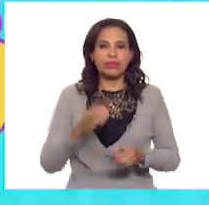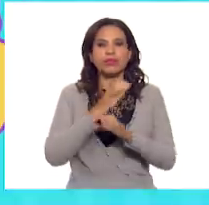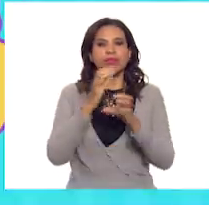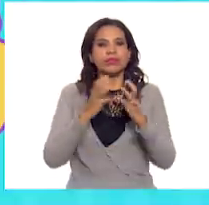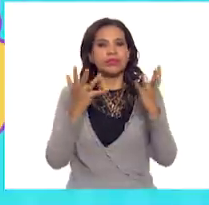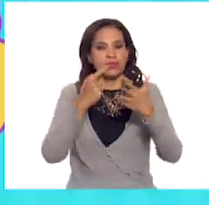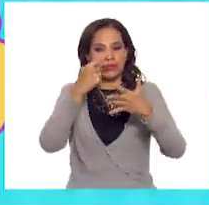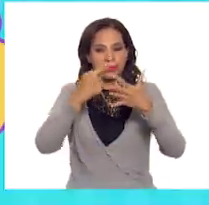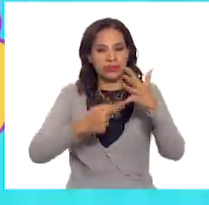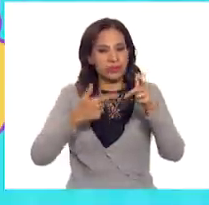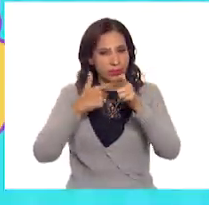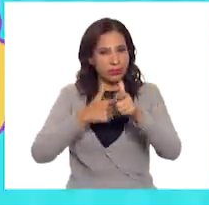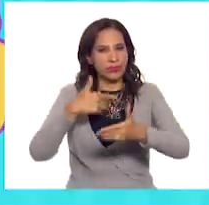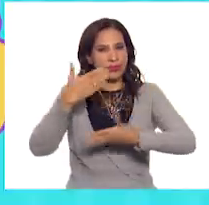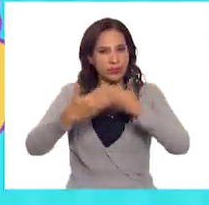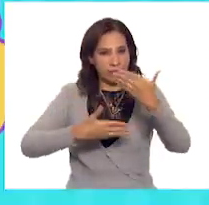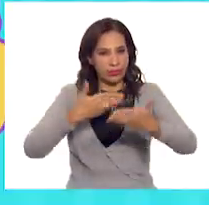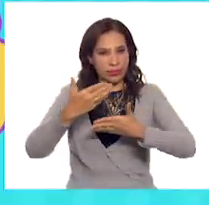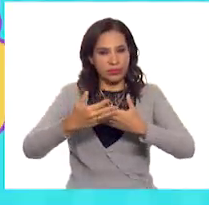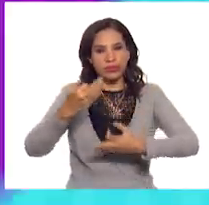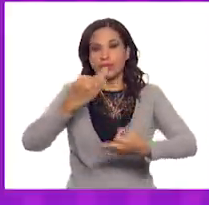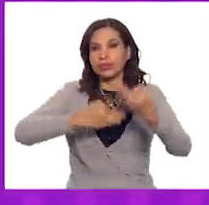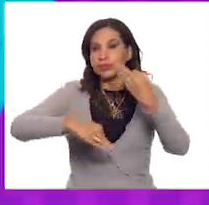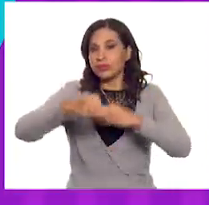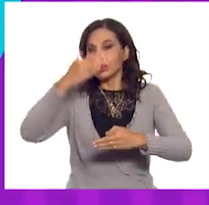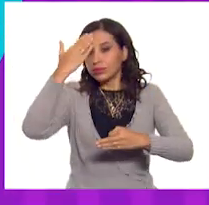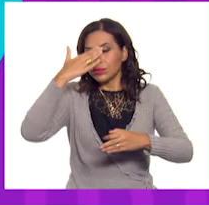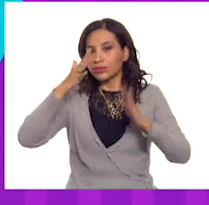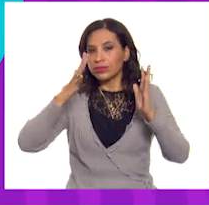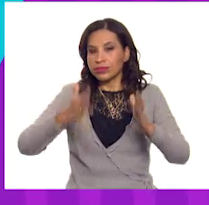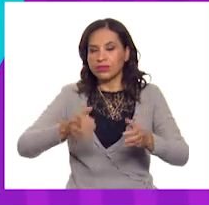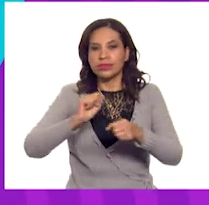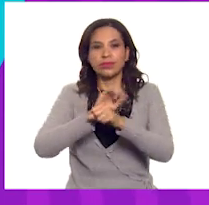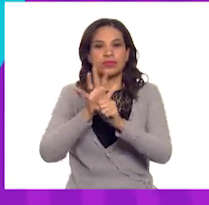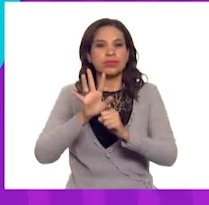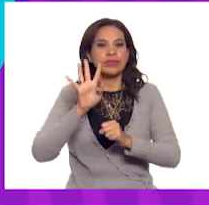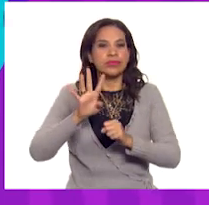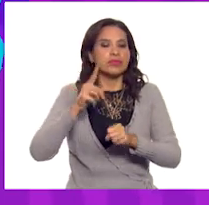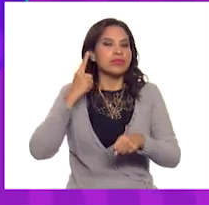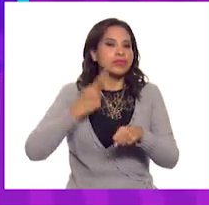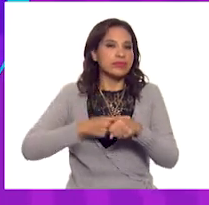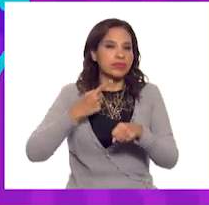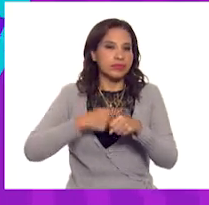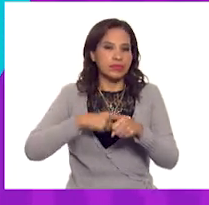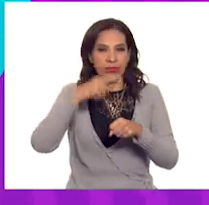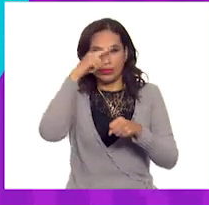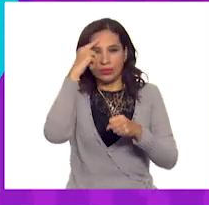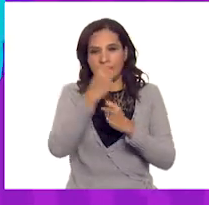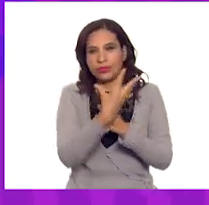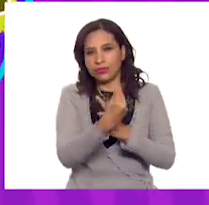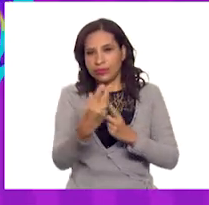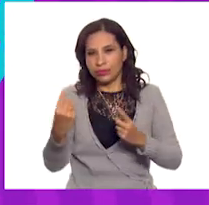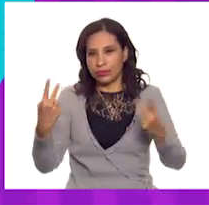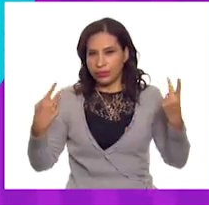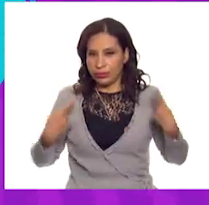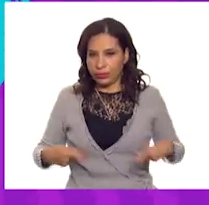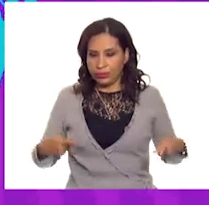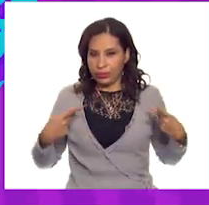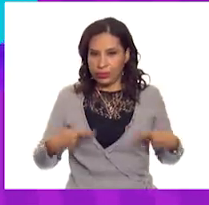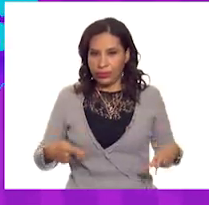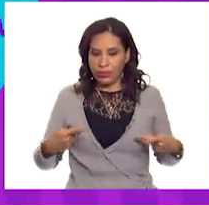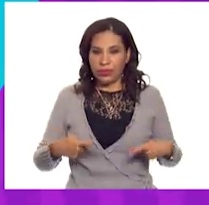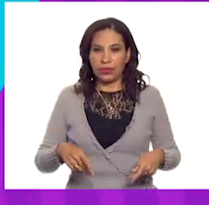Buenas prácticas para seguir adelante. Como todos sabemos, la COVID-19 es una enfermedad que se contagia muy fácilmente entre